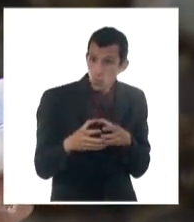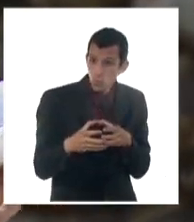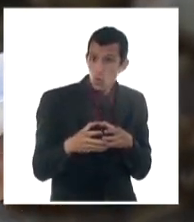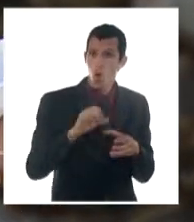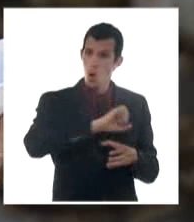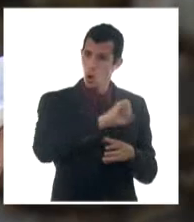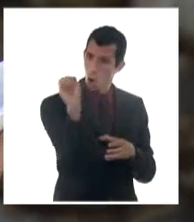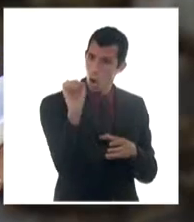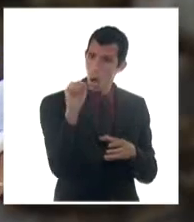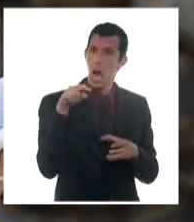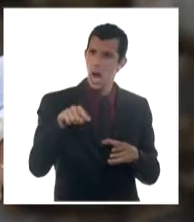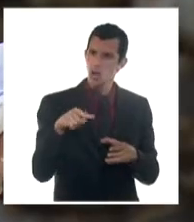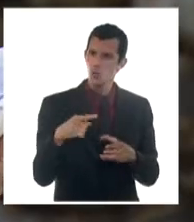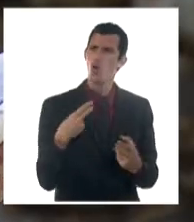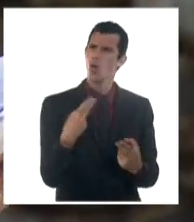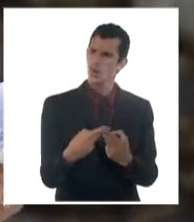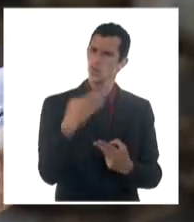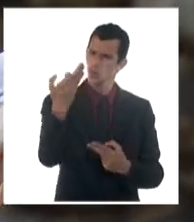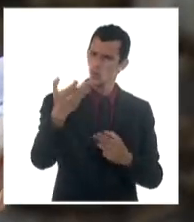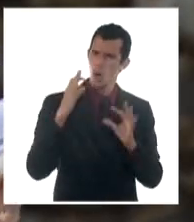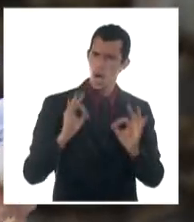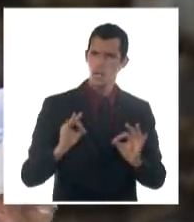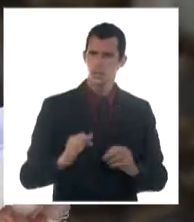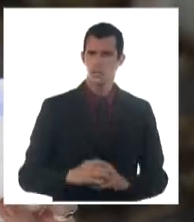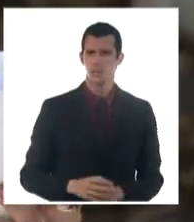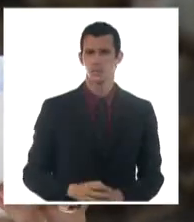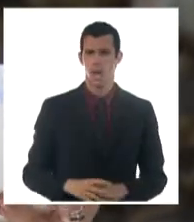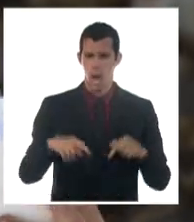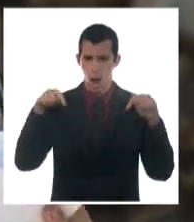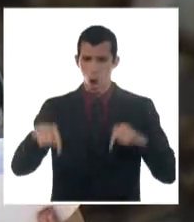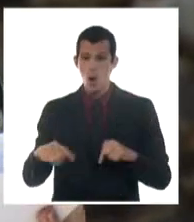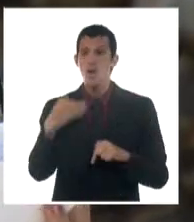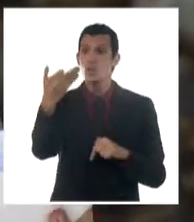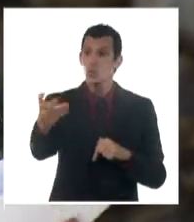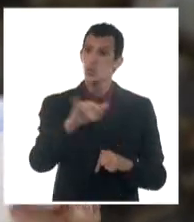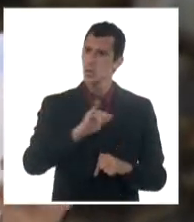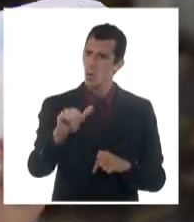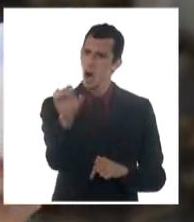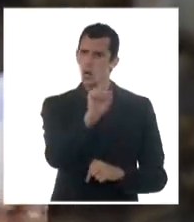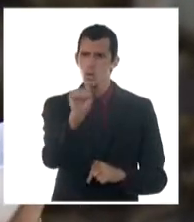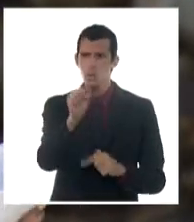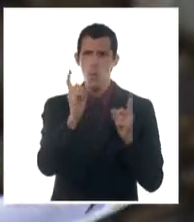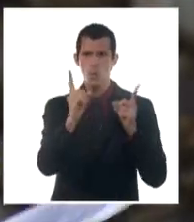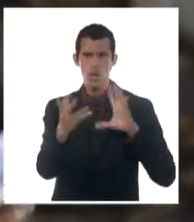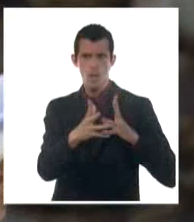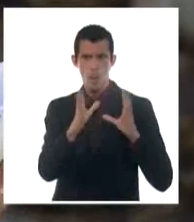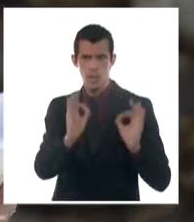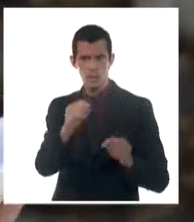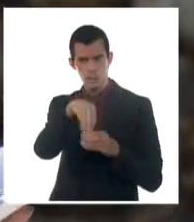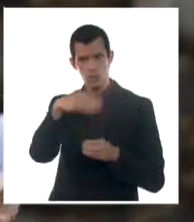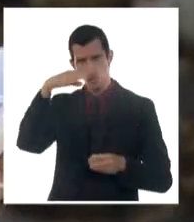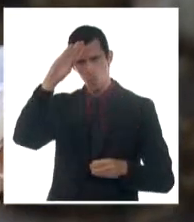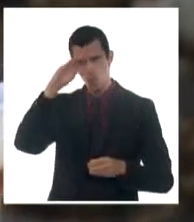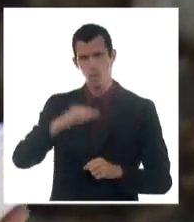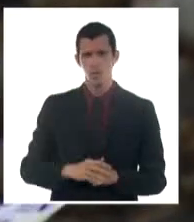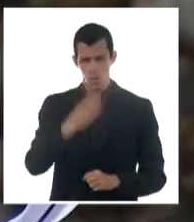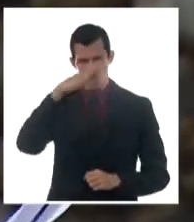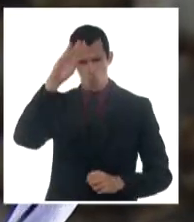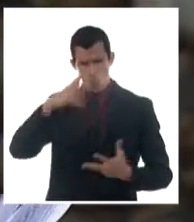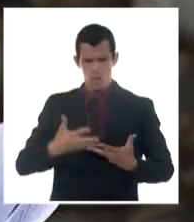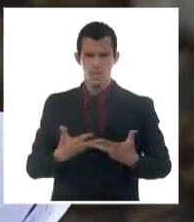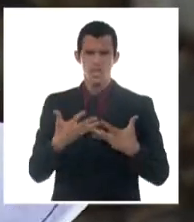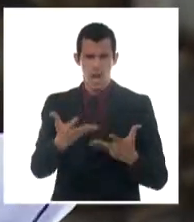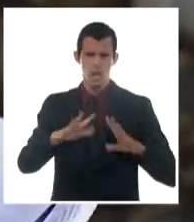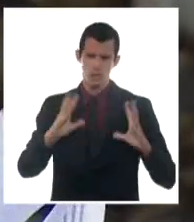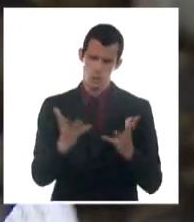la victoria son el presente y el futuro de la patria y el socialismo. A la patria, manos y